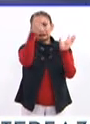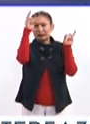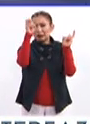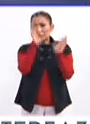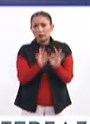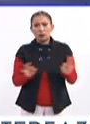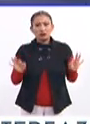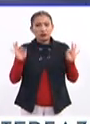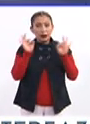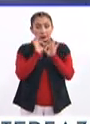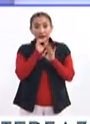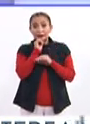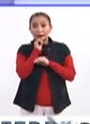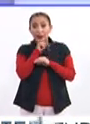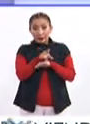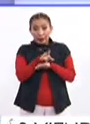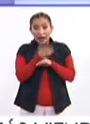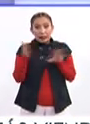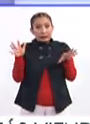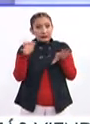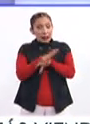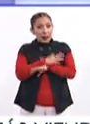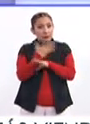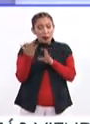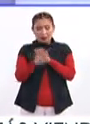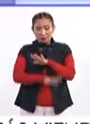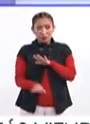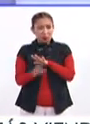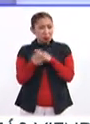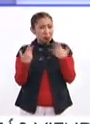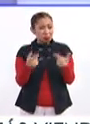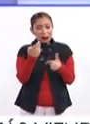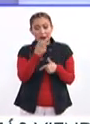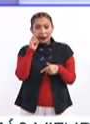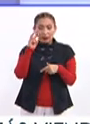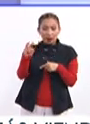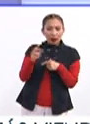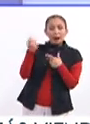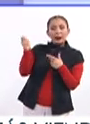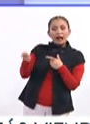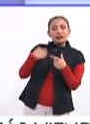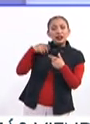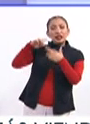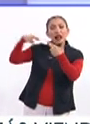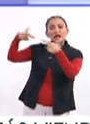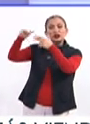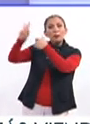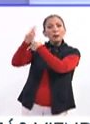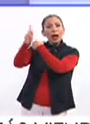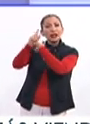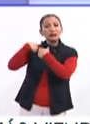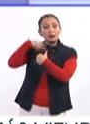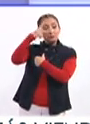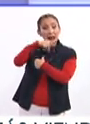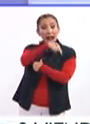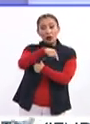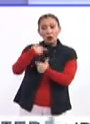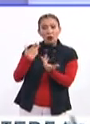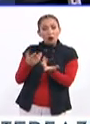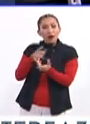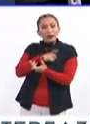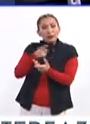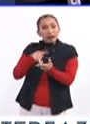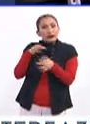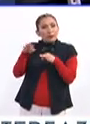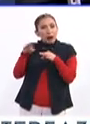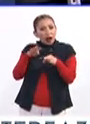tema fundamental y además pues un cambio sustancial en esta visión dentro de la diplomacia cultural. Nos esbozaste muy bien